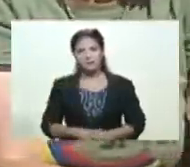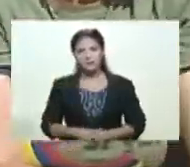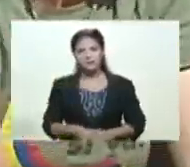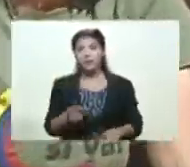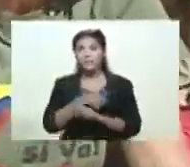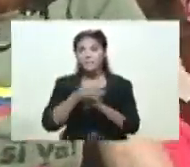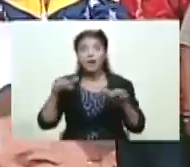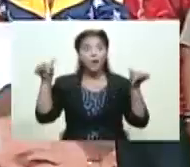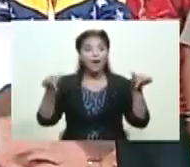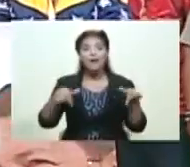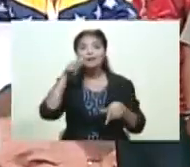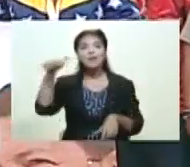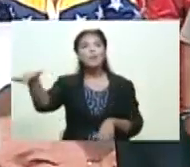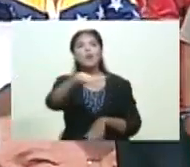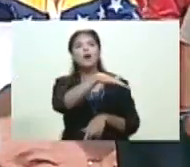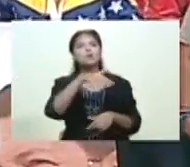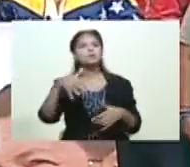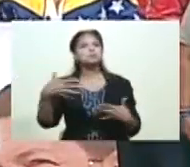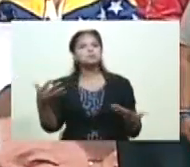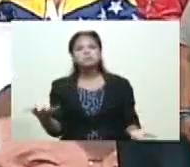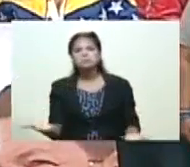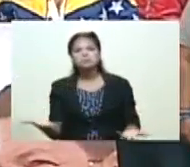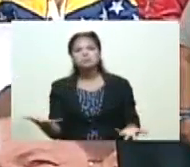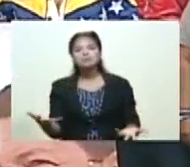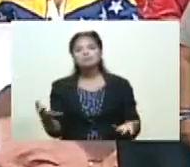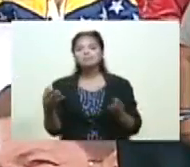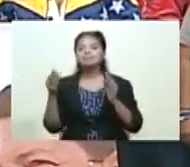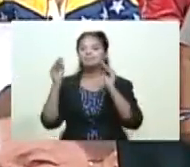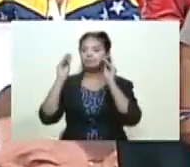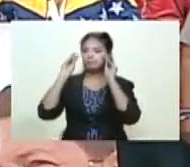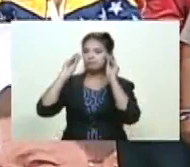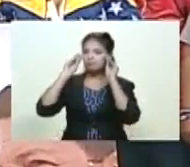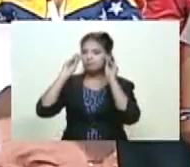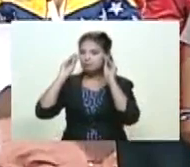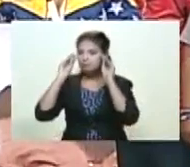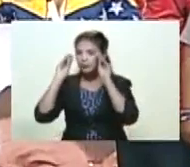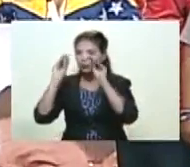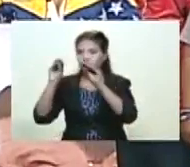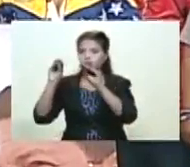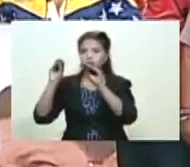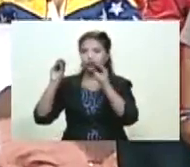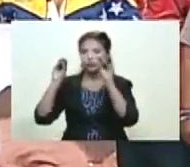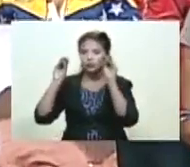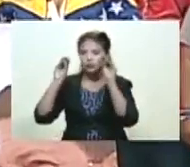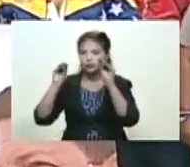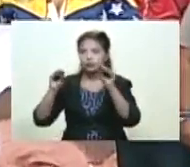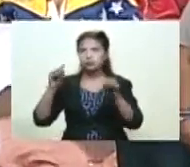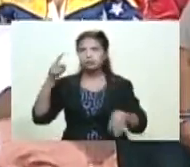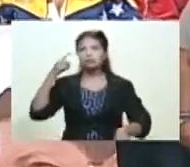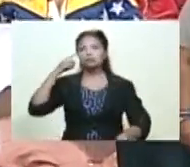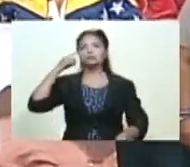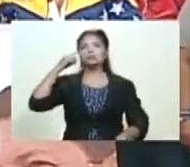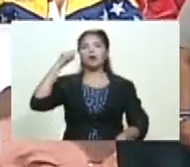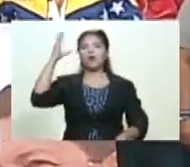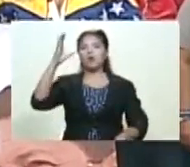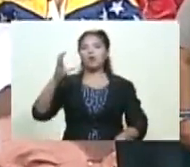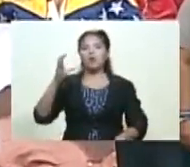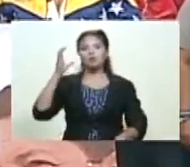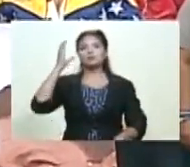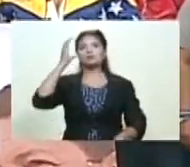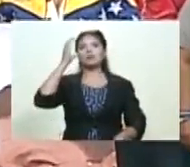Pero este pueblo además fue formado, fue forjado en su conciencia y en sus